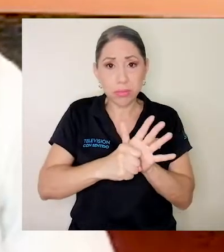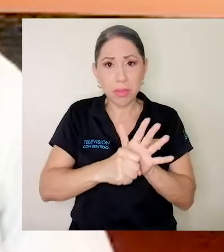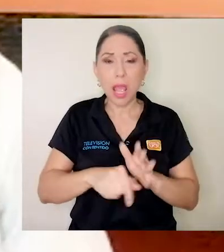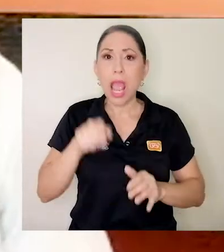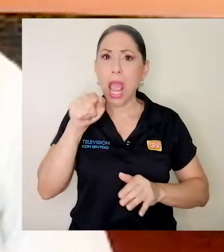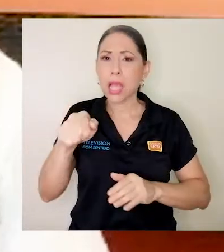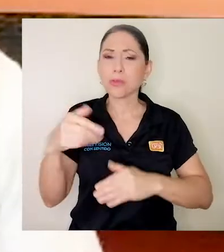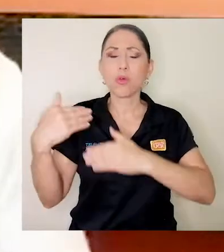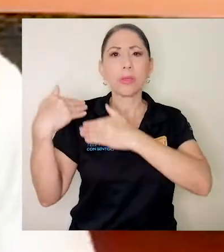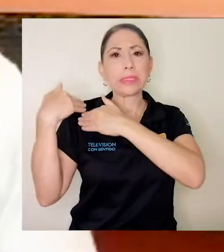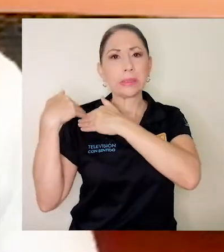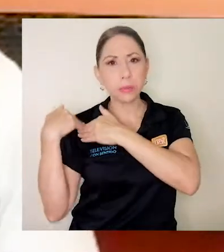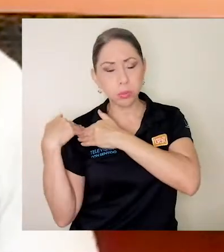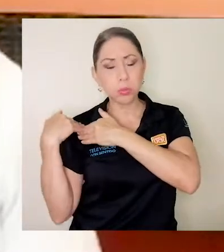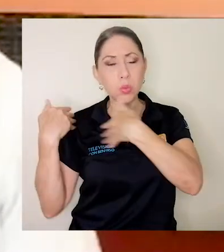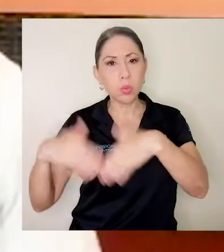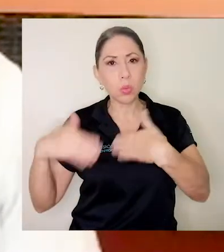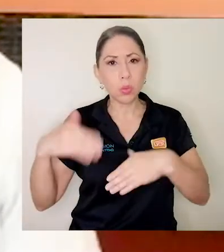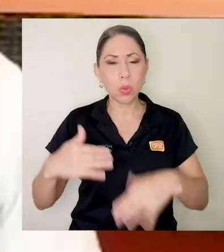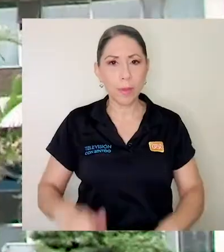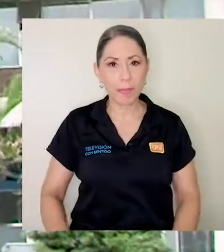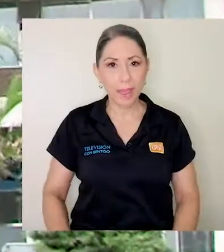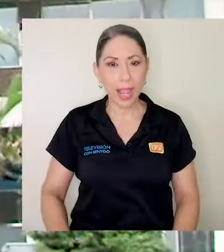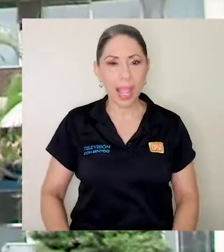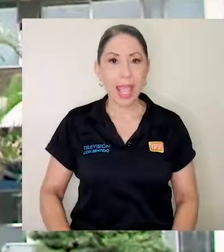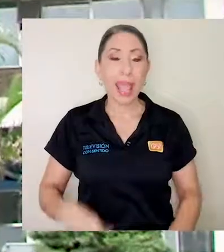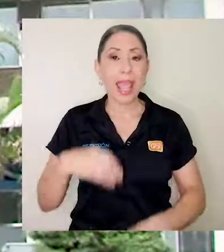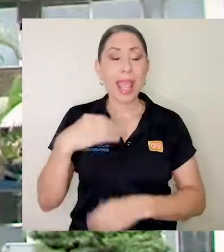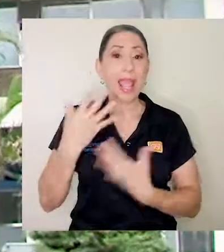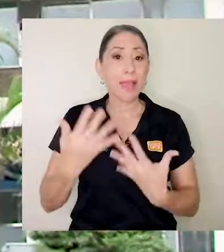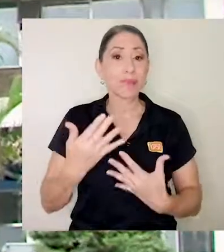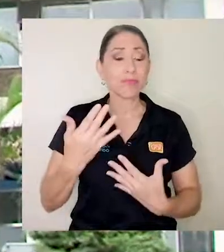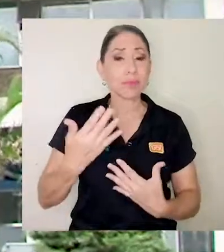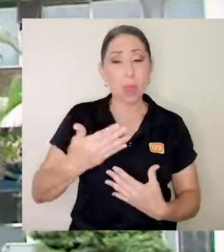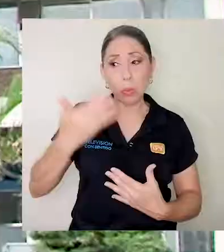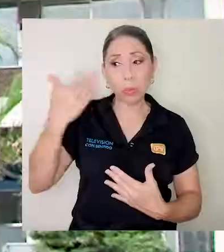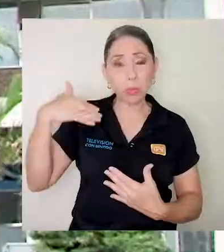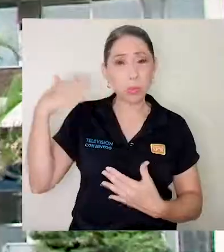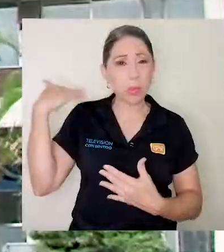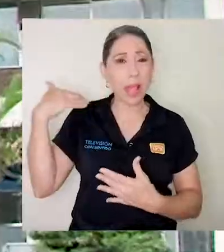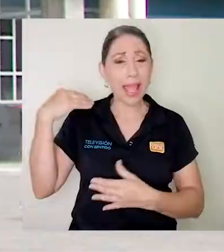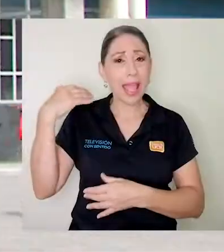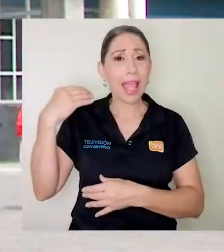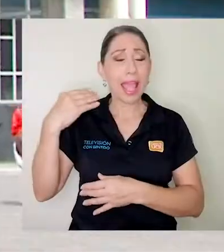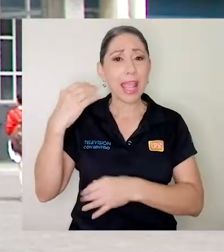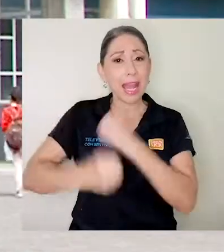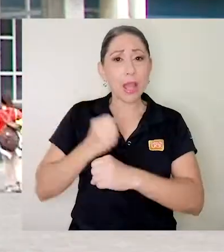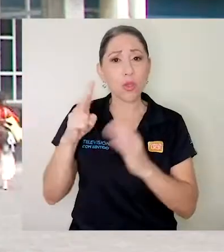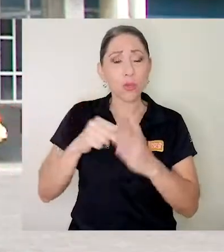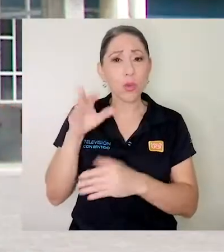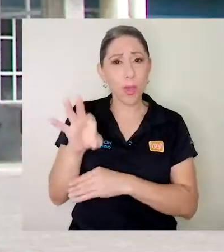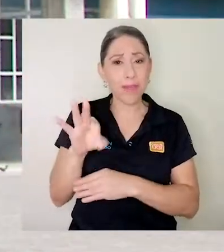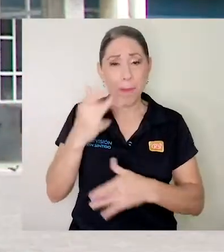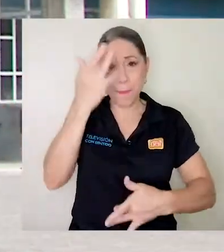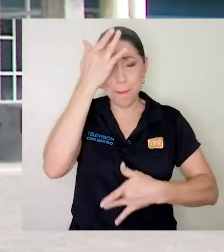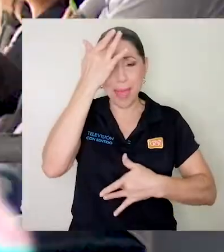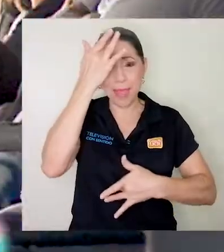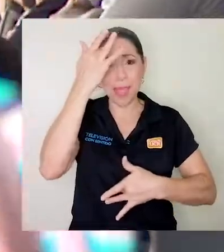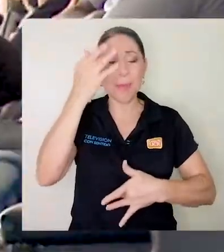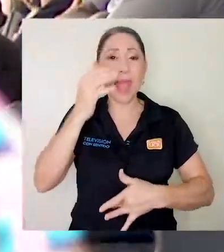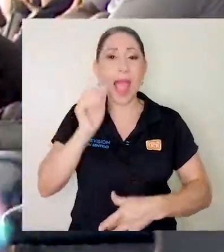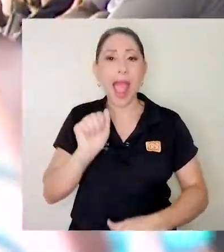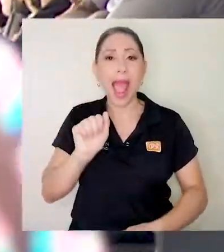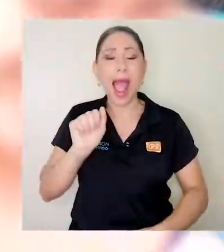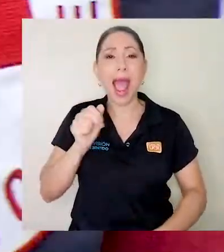esta es una gran responsabilidad. En el año 2009 tuvimos la pandemia de H1N1, otra forma